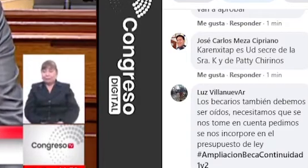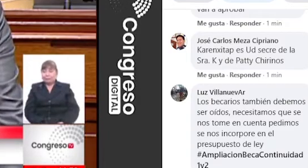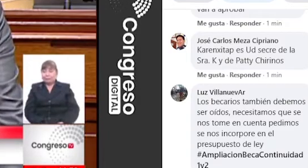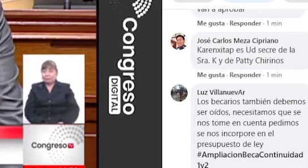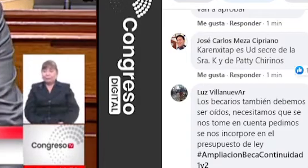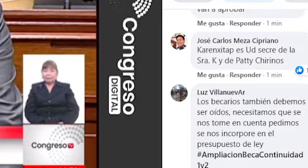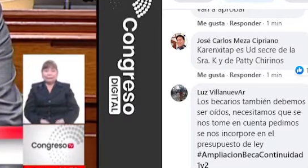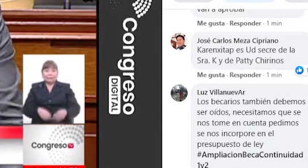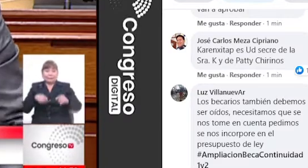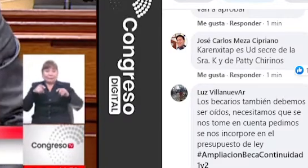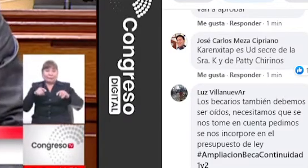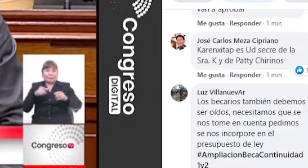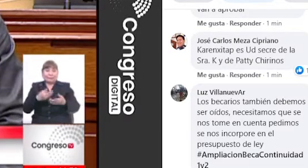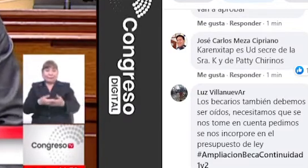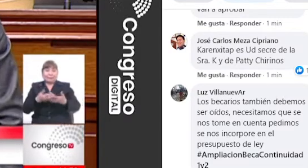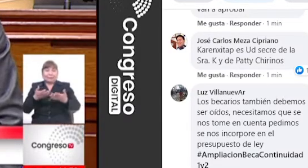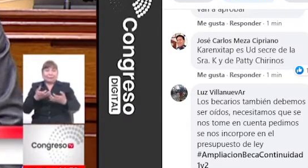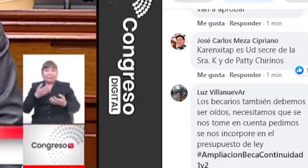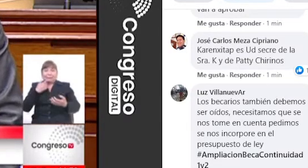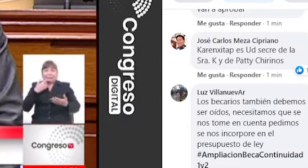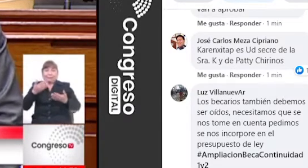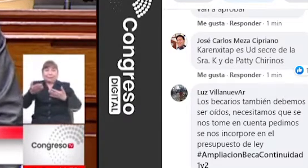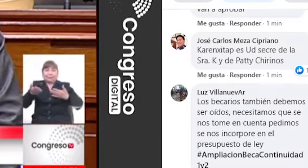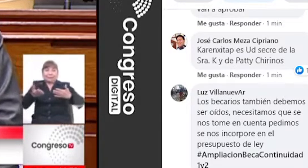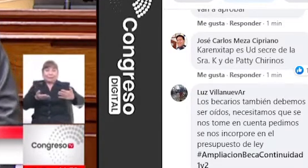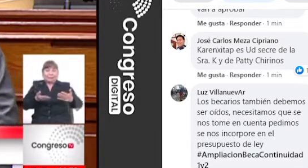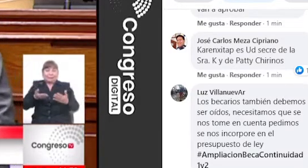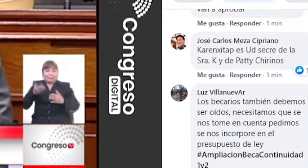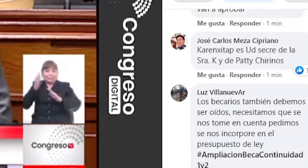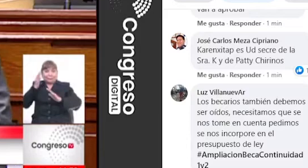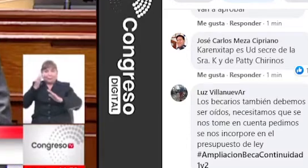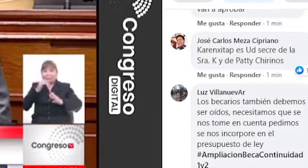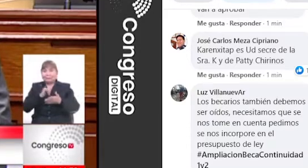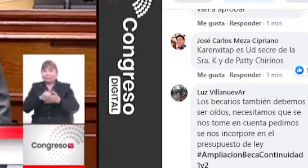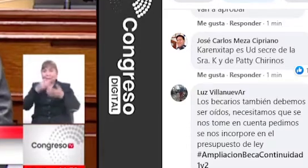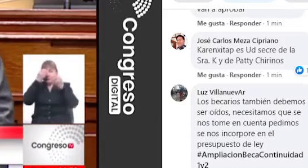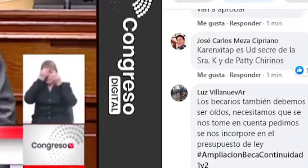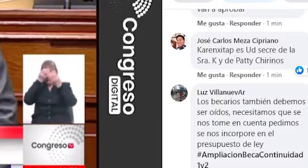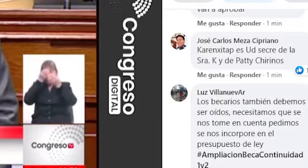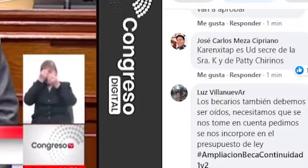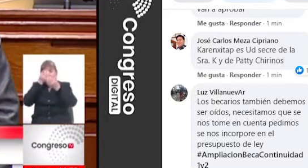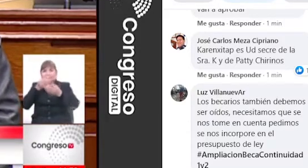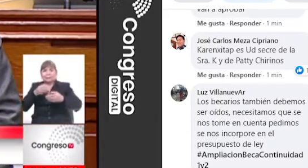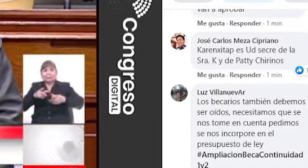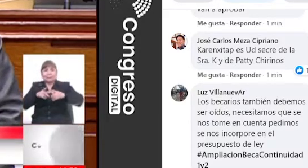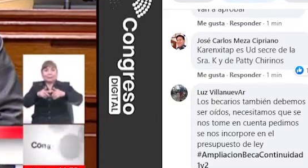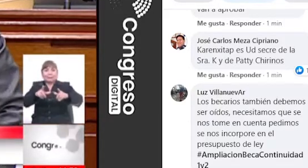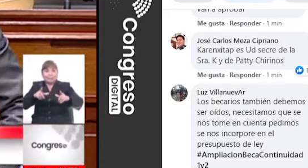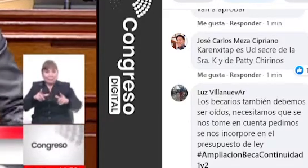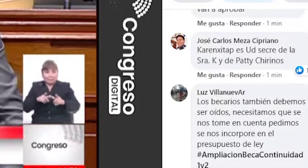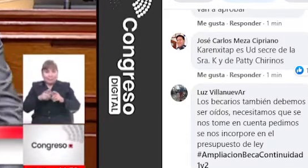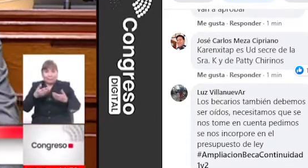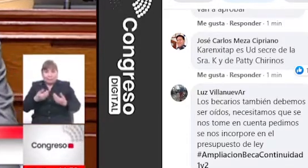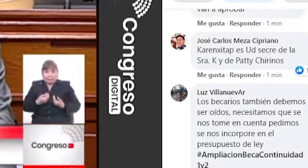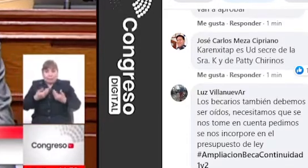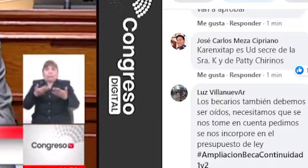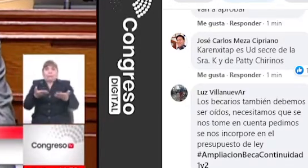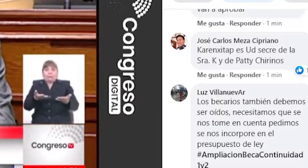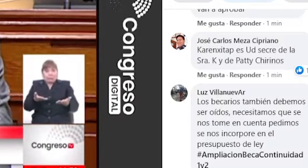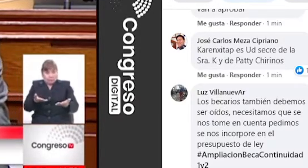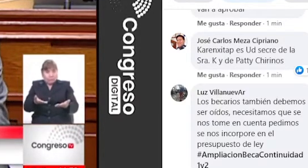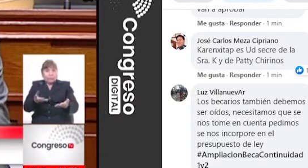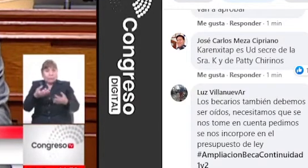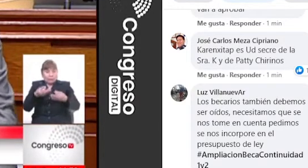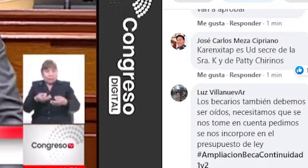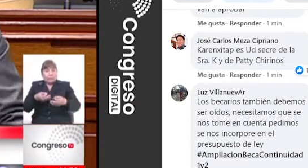en este caso, refleja los servicios para la disposición de información geoespacial que contribuye a la planificación,